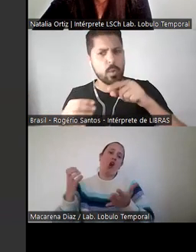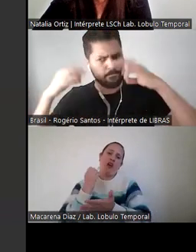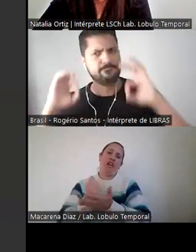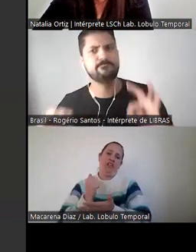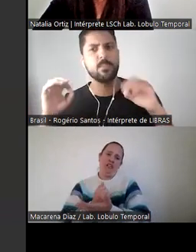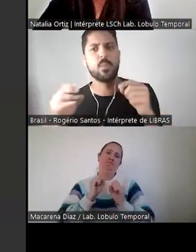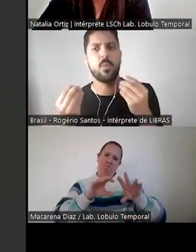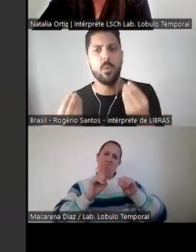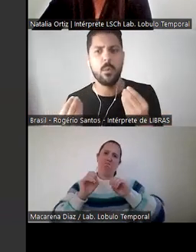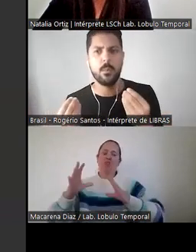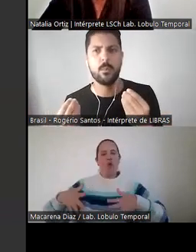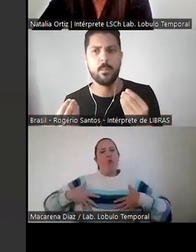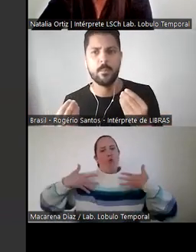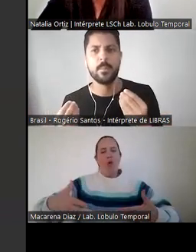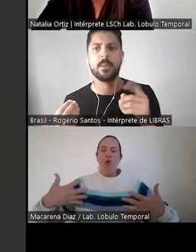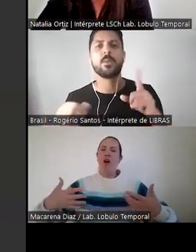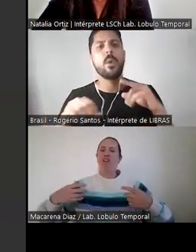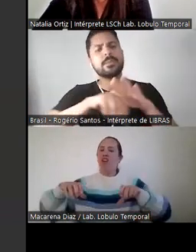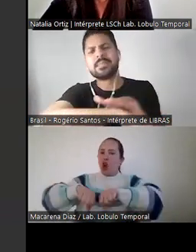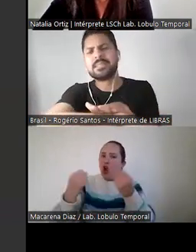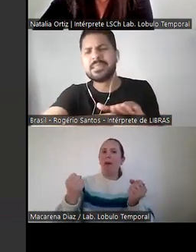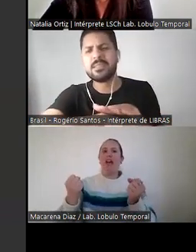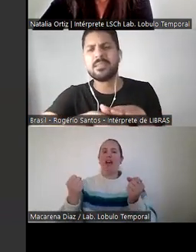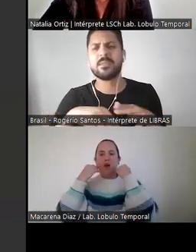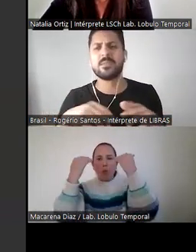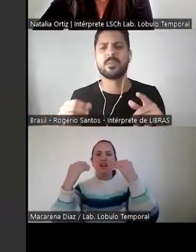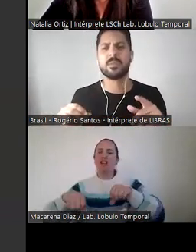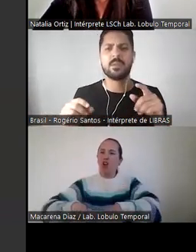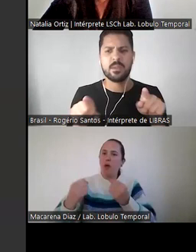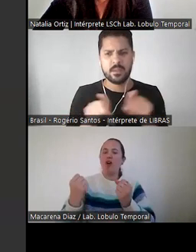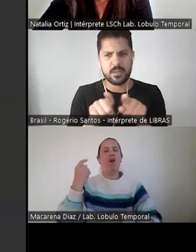no, si sirve para poder educar o no. Entonces, eso